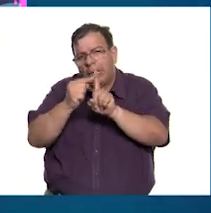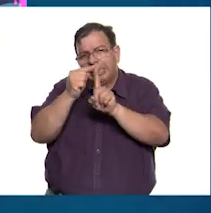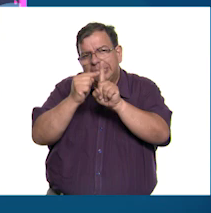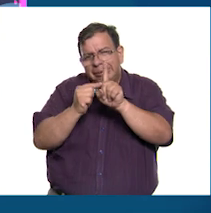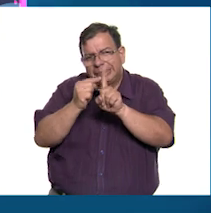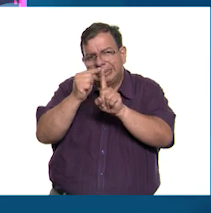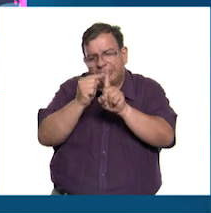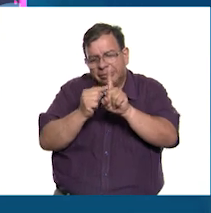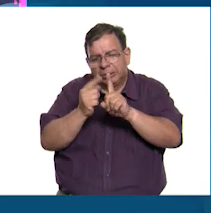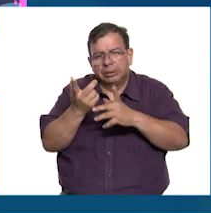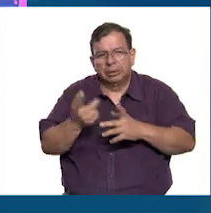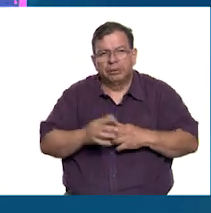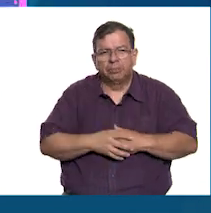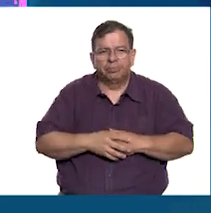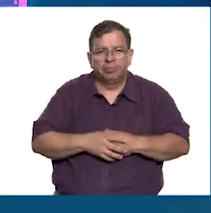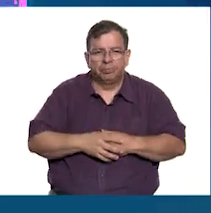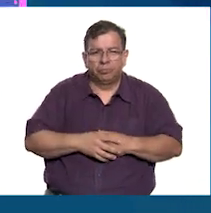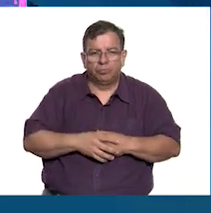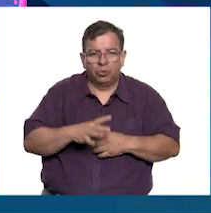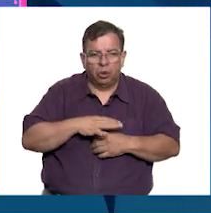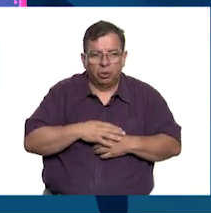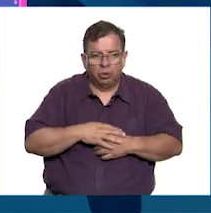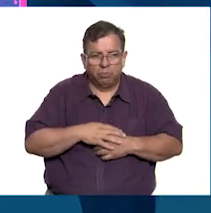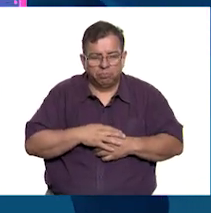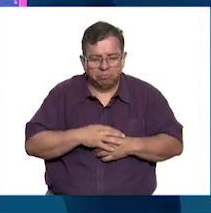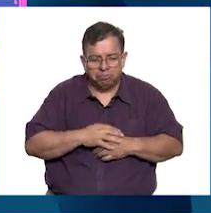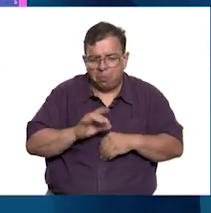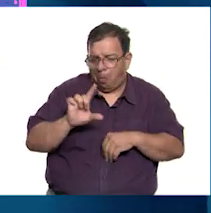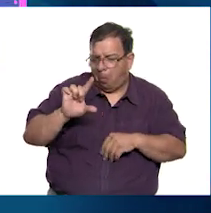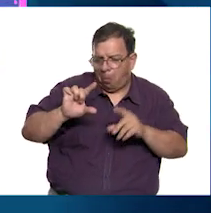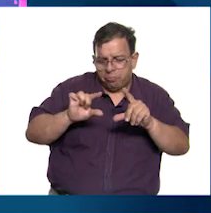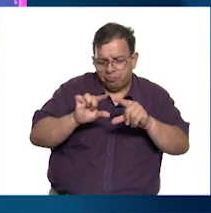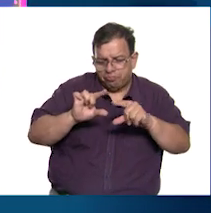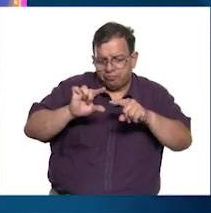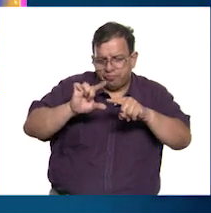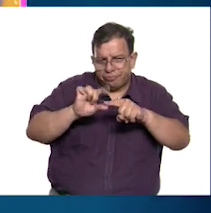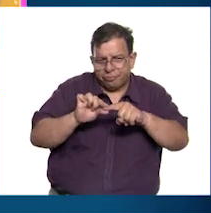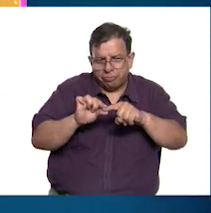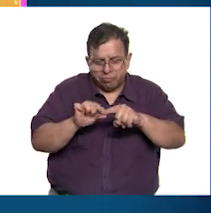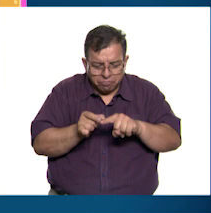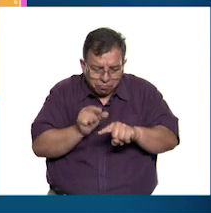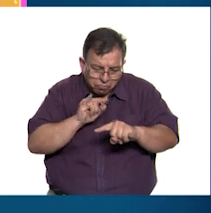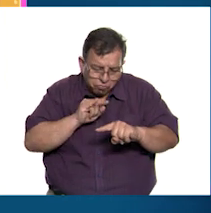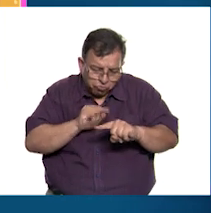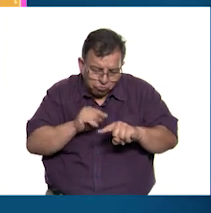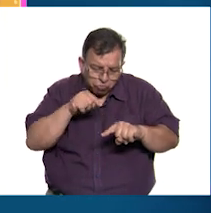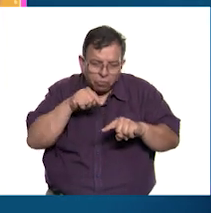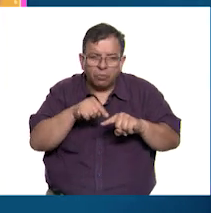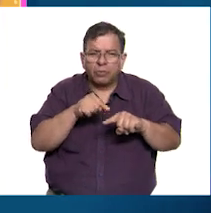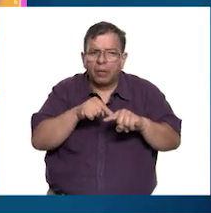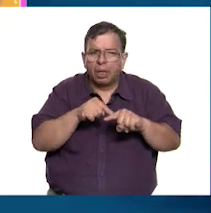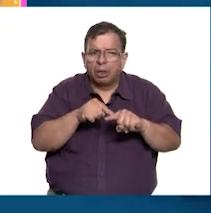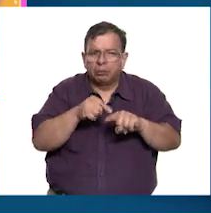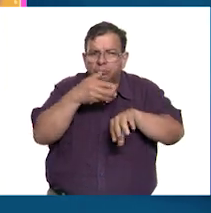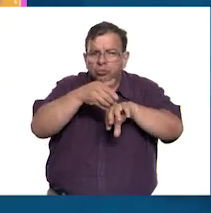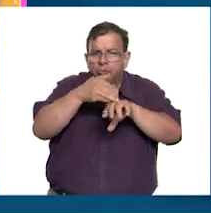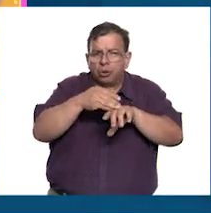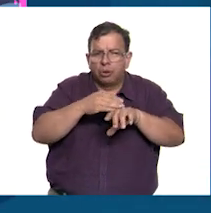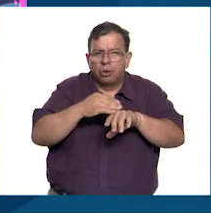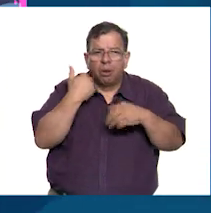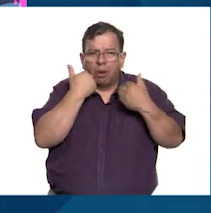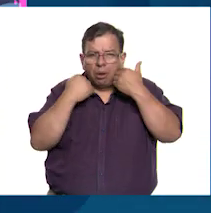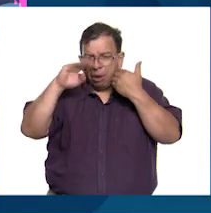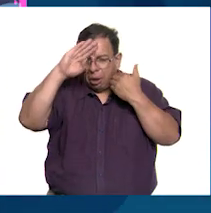que se encuentre. Entonces, si yo simplemente aprieto este botón, puedo leer en esta pequeña pantalla a qué temperatura me